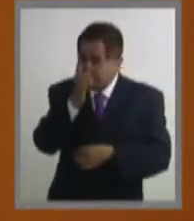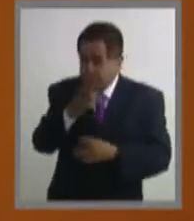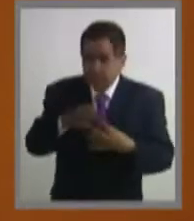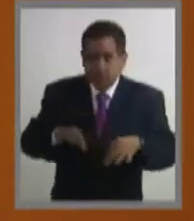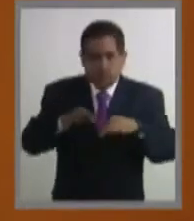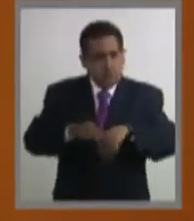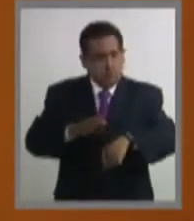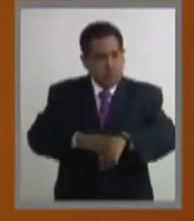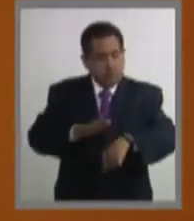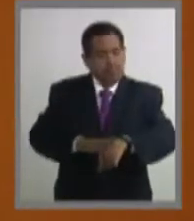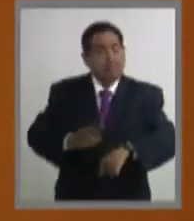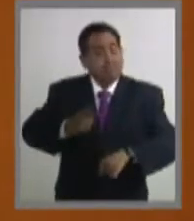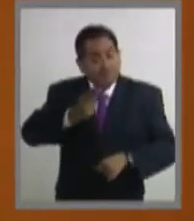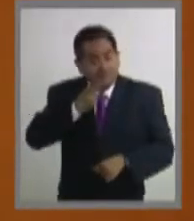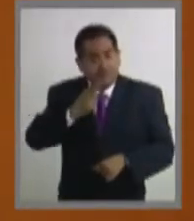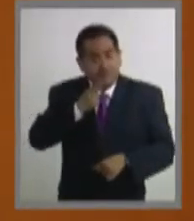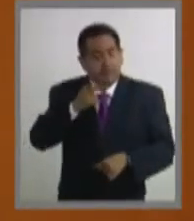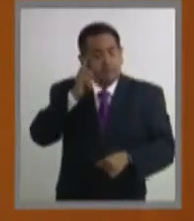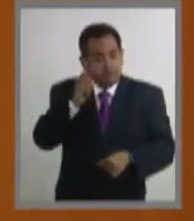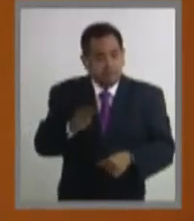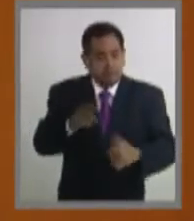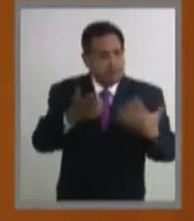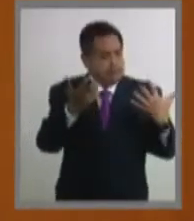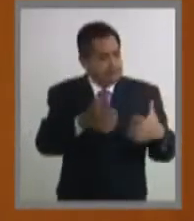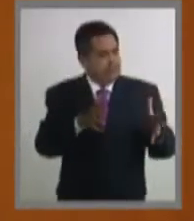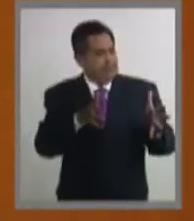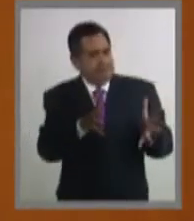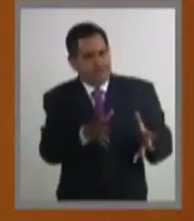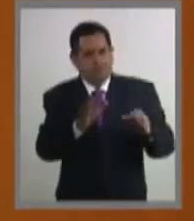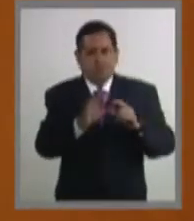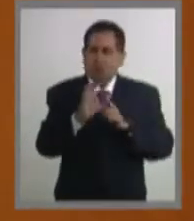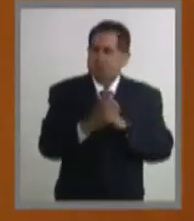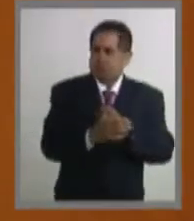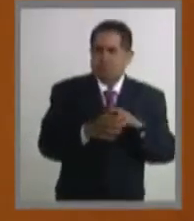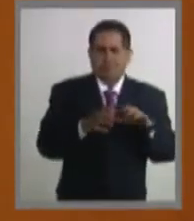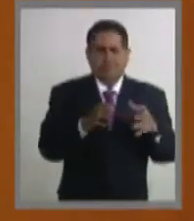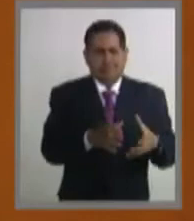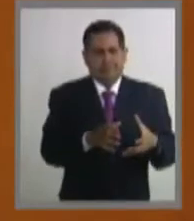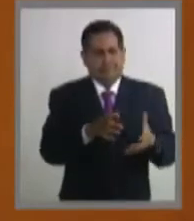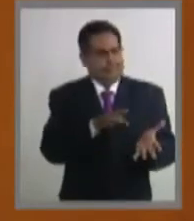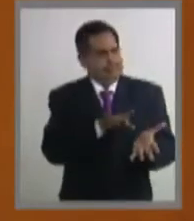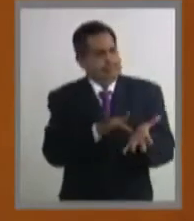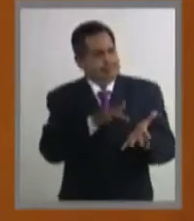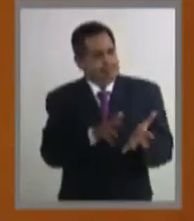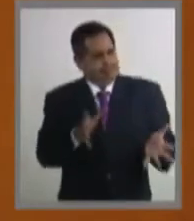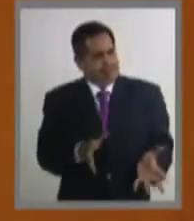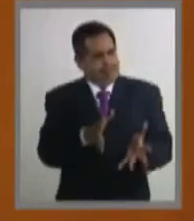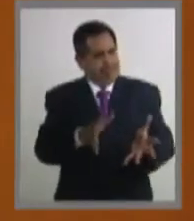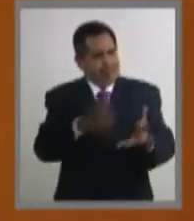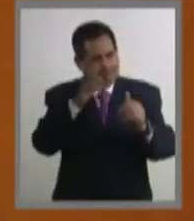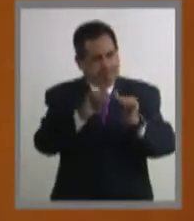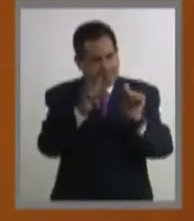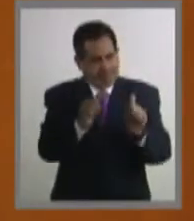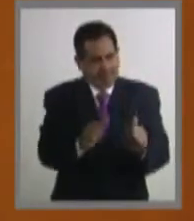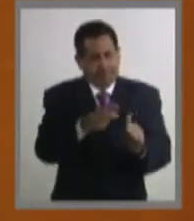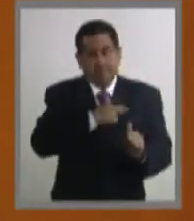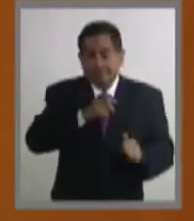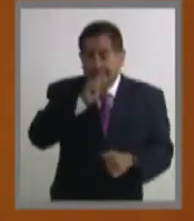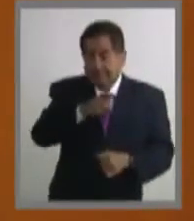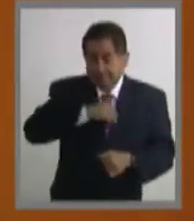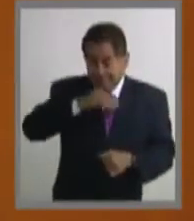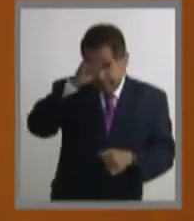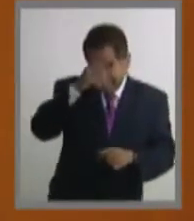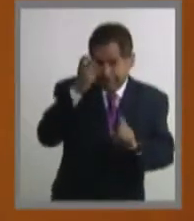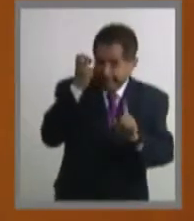importante señalarlo, que una microempresa o una comisión que impulse la actividad artesanal tendrá que tomar en